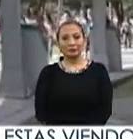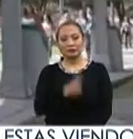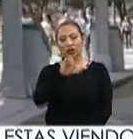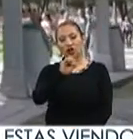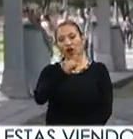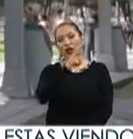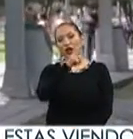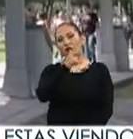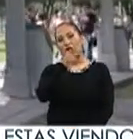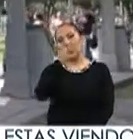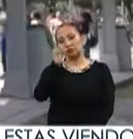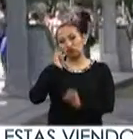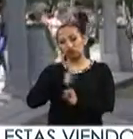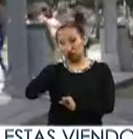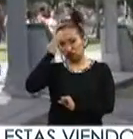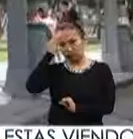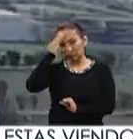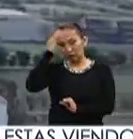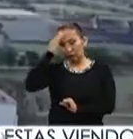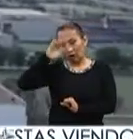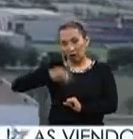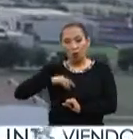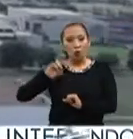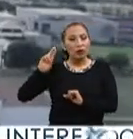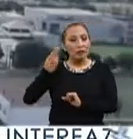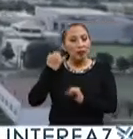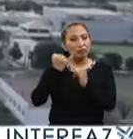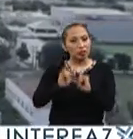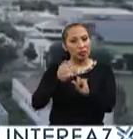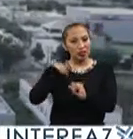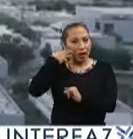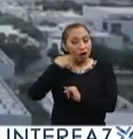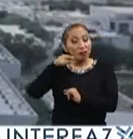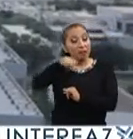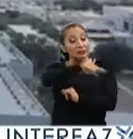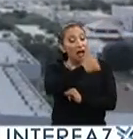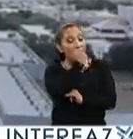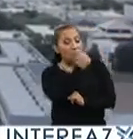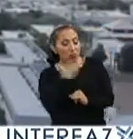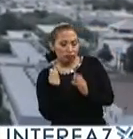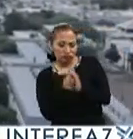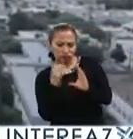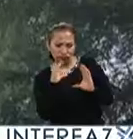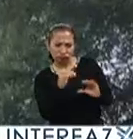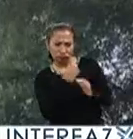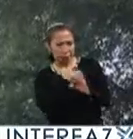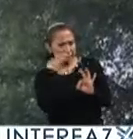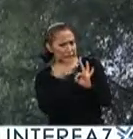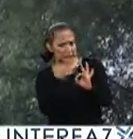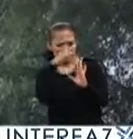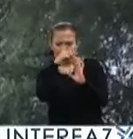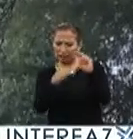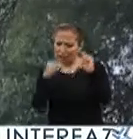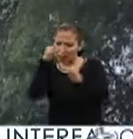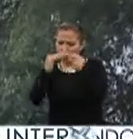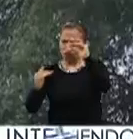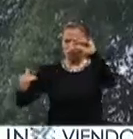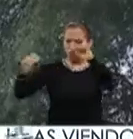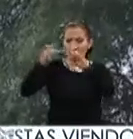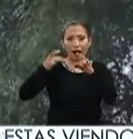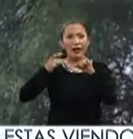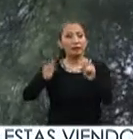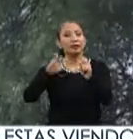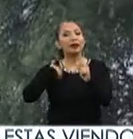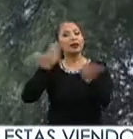Rogelio Garza Rivera, rector de la Universidad Autónoma de Nuevo León, asegura que sus estudiantes reciben una educación que cumple con los estándares más altos de